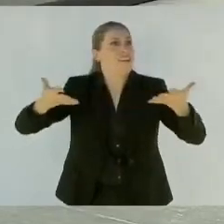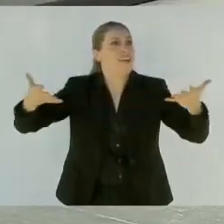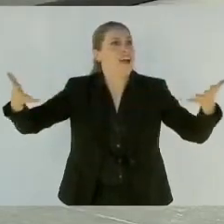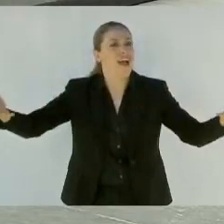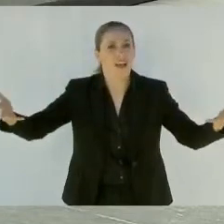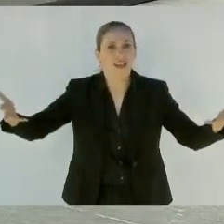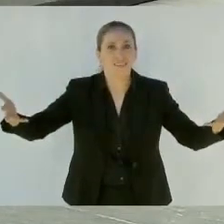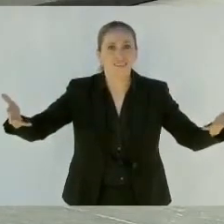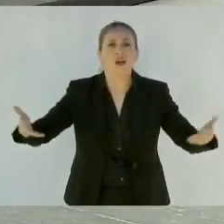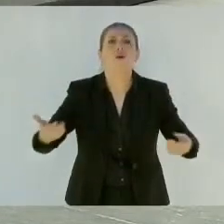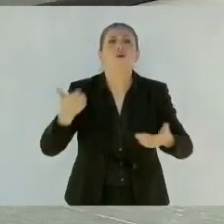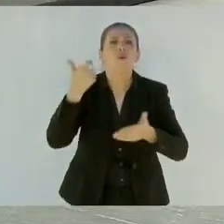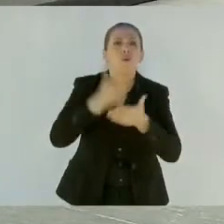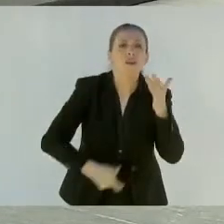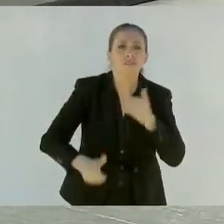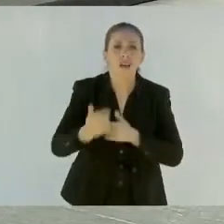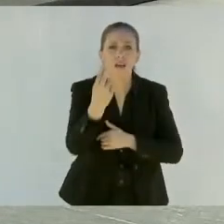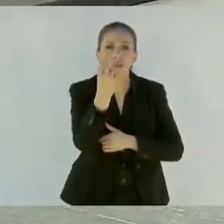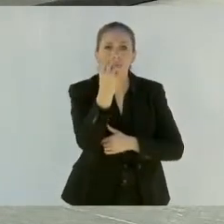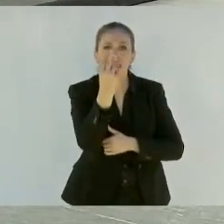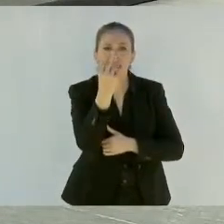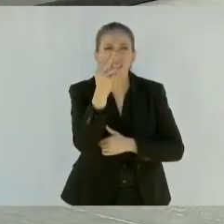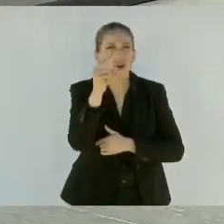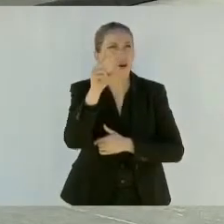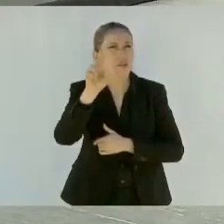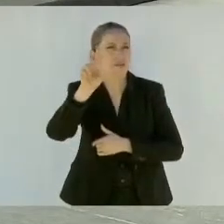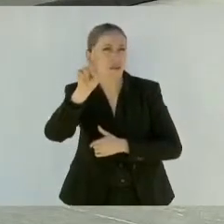25, 30 millones de pesos.